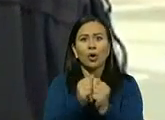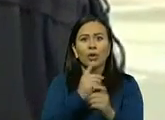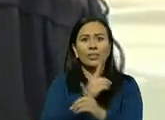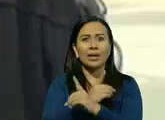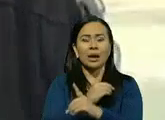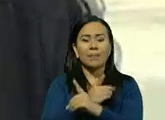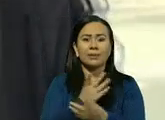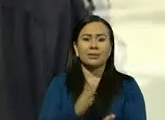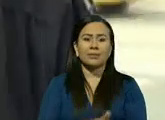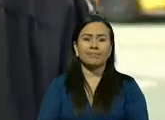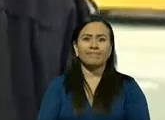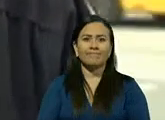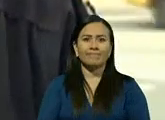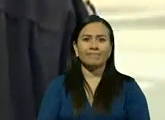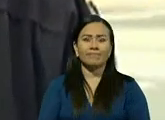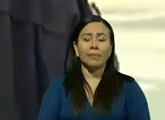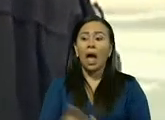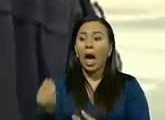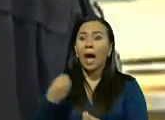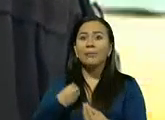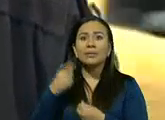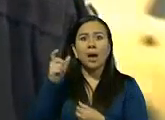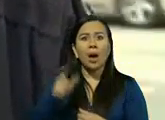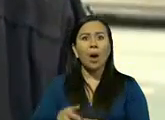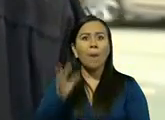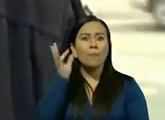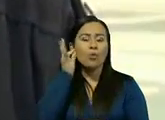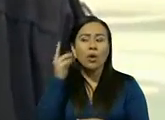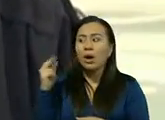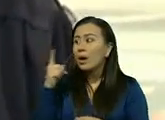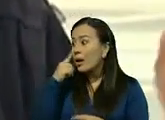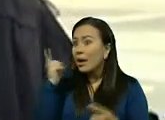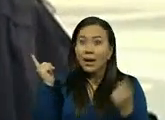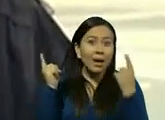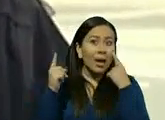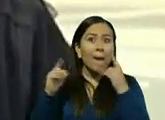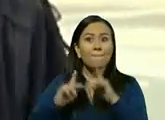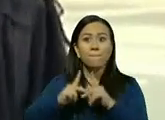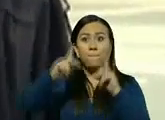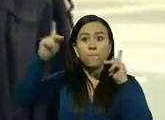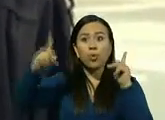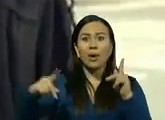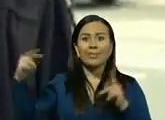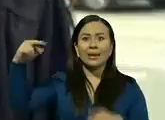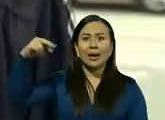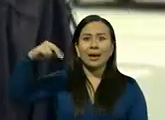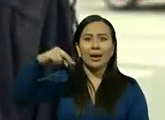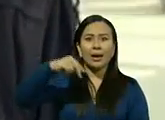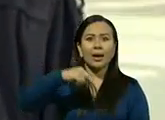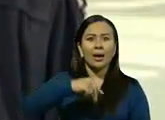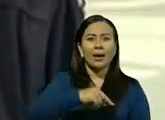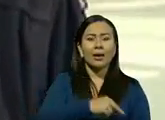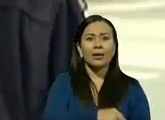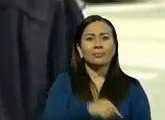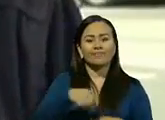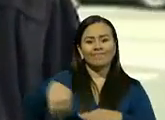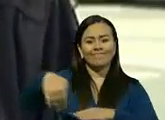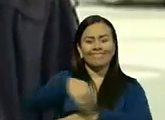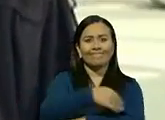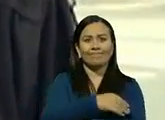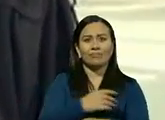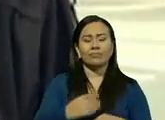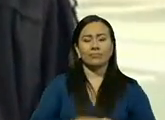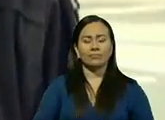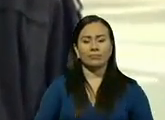tipo de discapacidad. Ellos manifiestan porque la señora venía cruzando de la parte del puente hacia esta acera, es decir, en